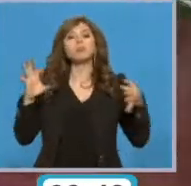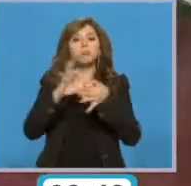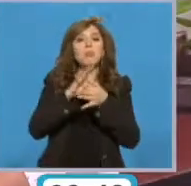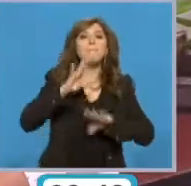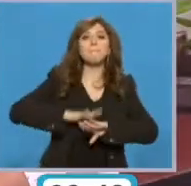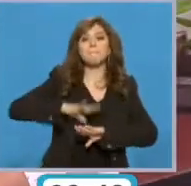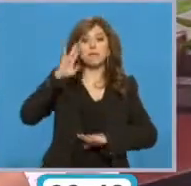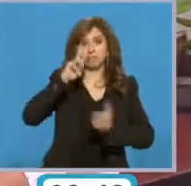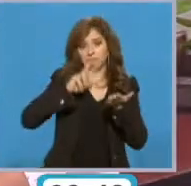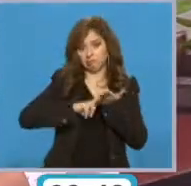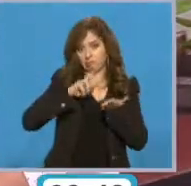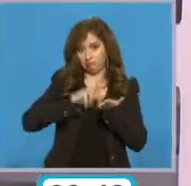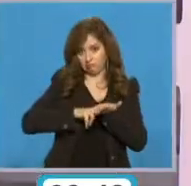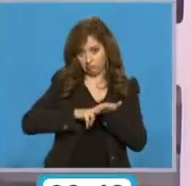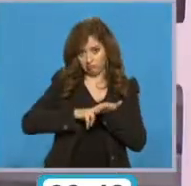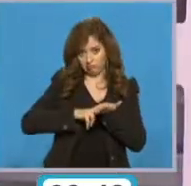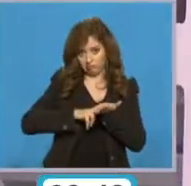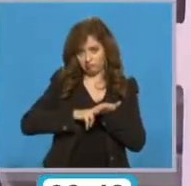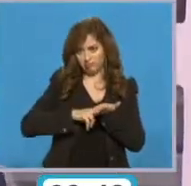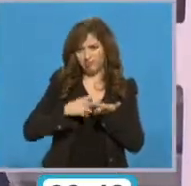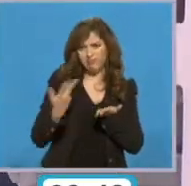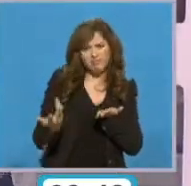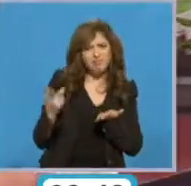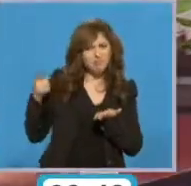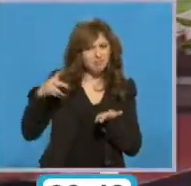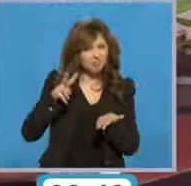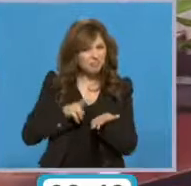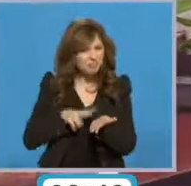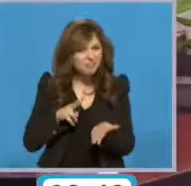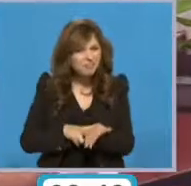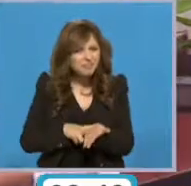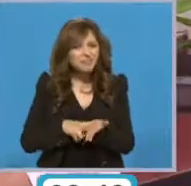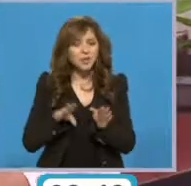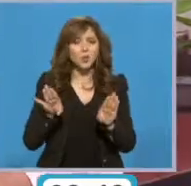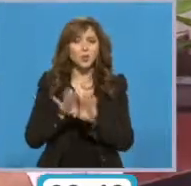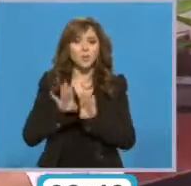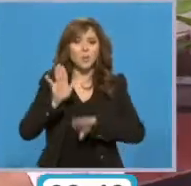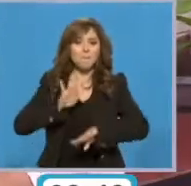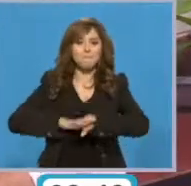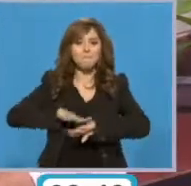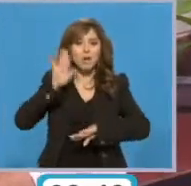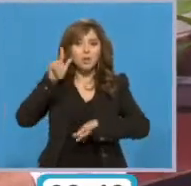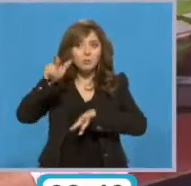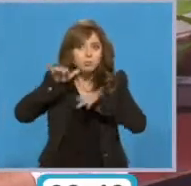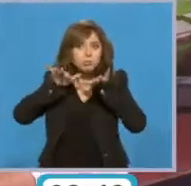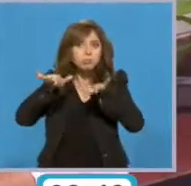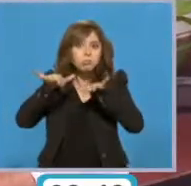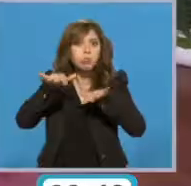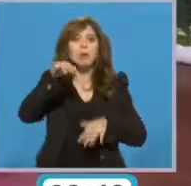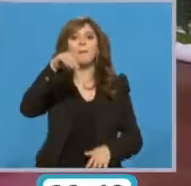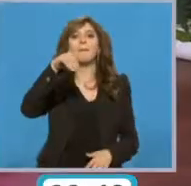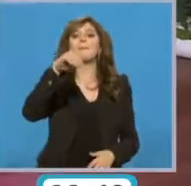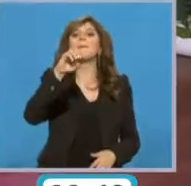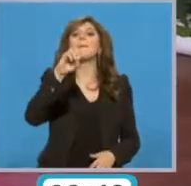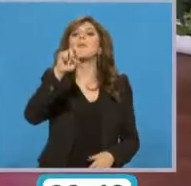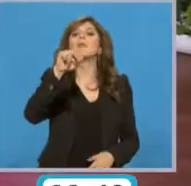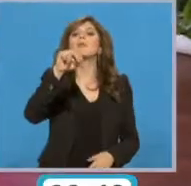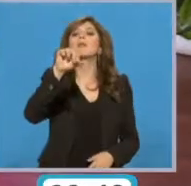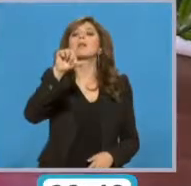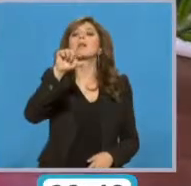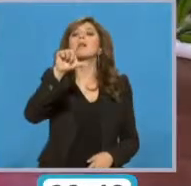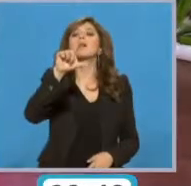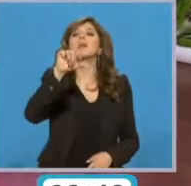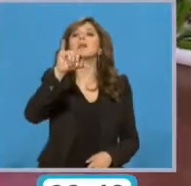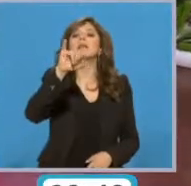más valioso, es decir, ¿qué tan valiosa o qué tan más valiosa es la Mona Lisa? Robada